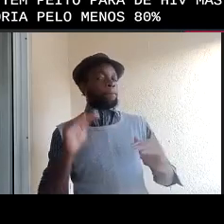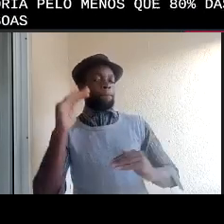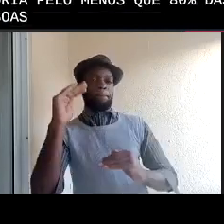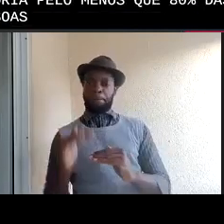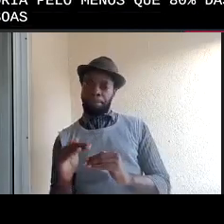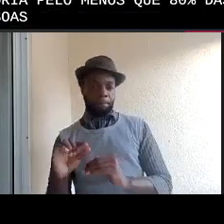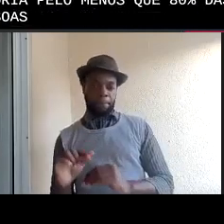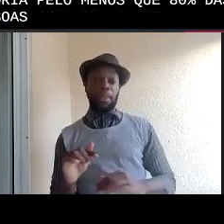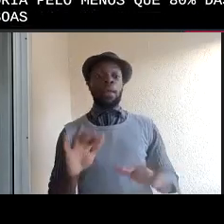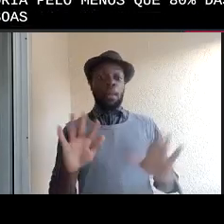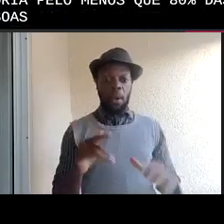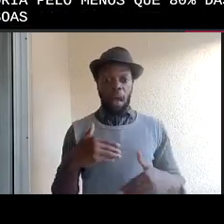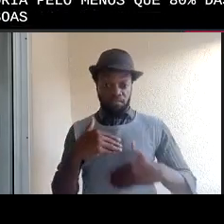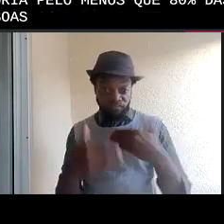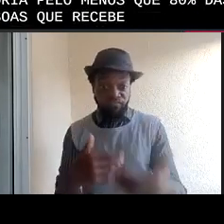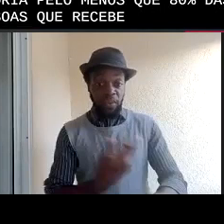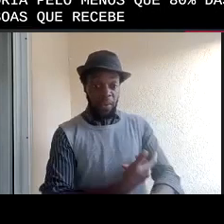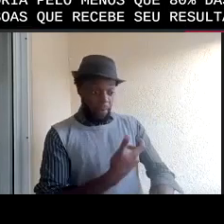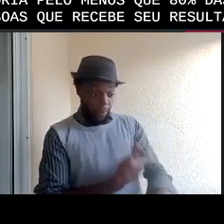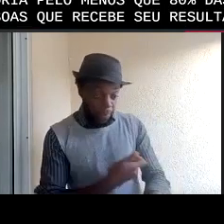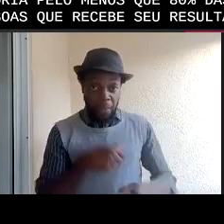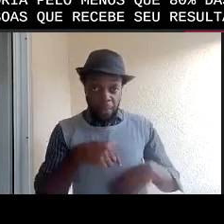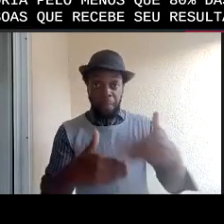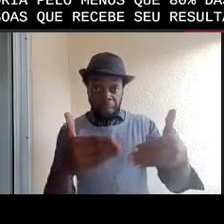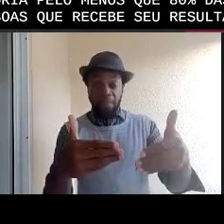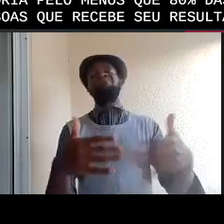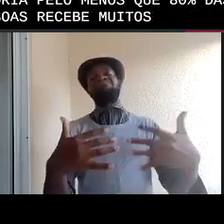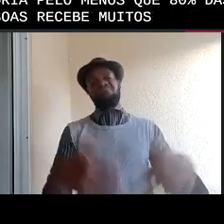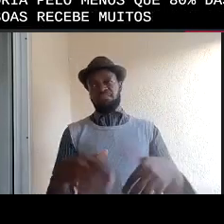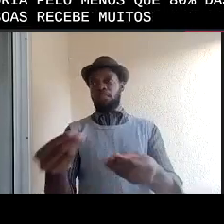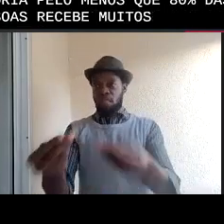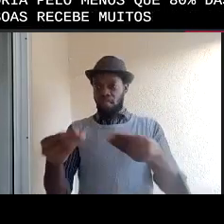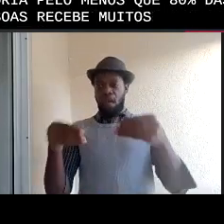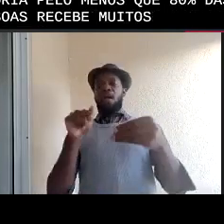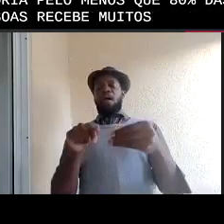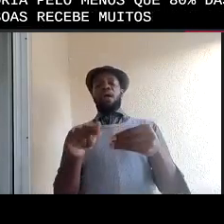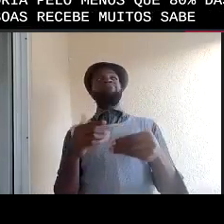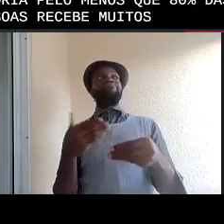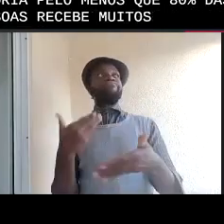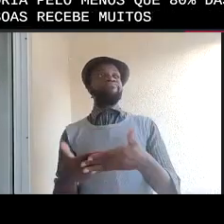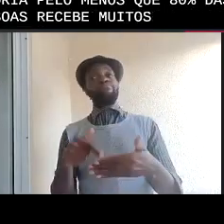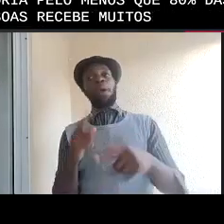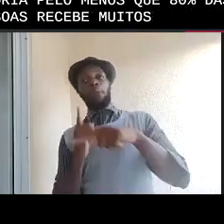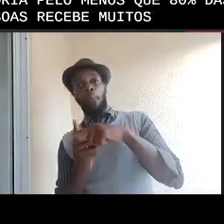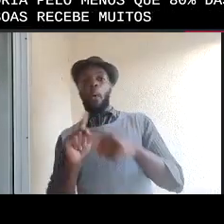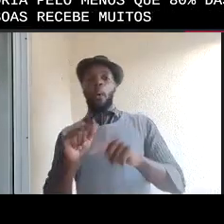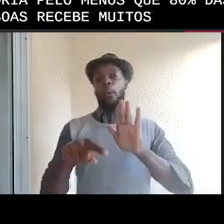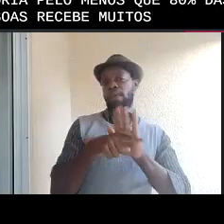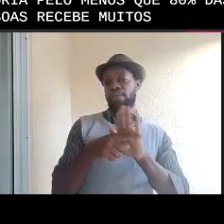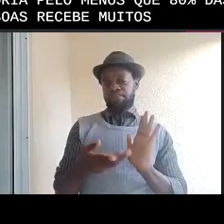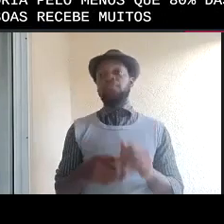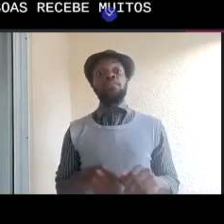sus resultados. Muchos no desean realizarse una prueba de VIH por